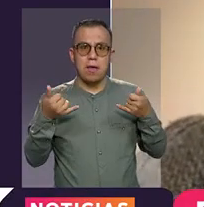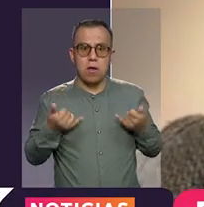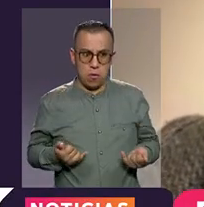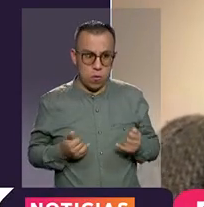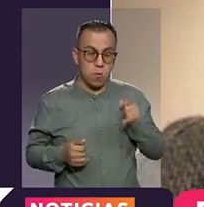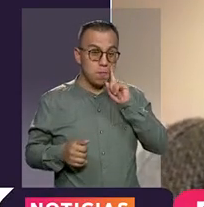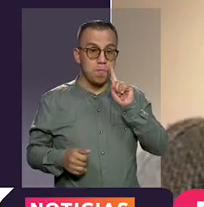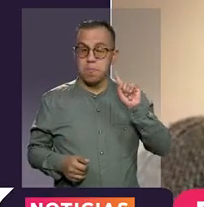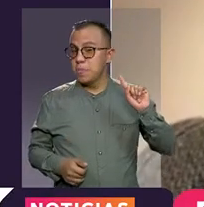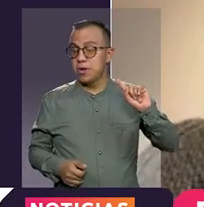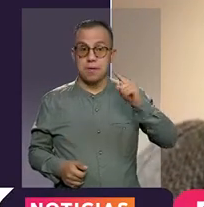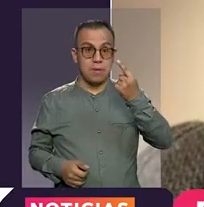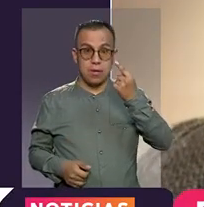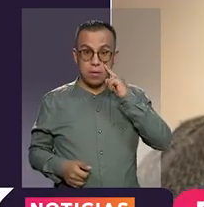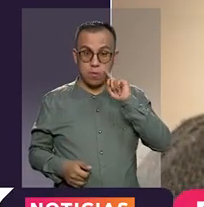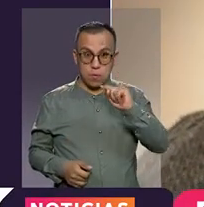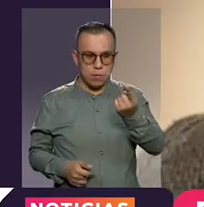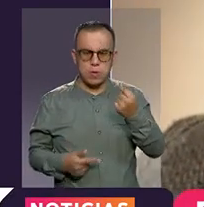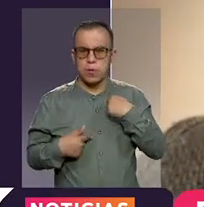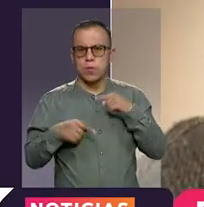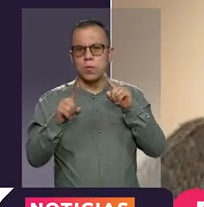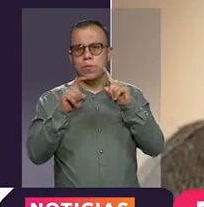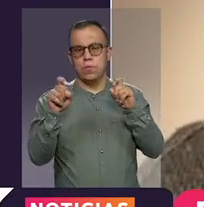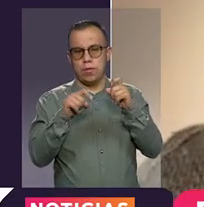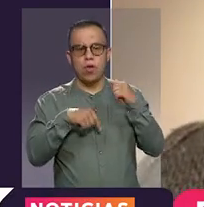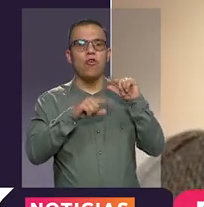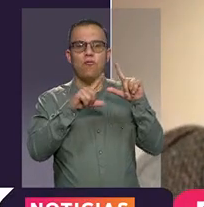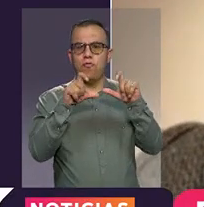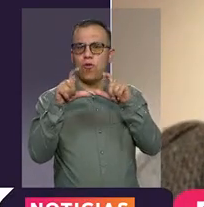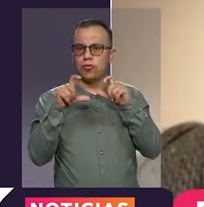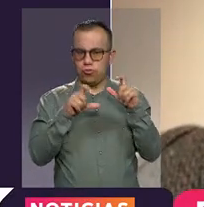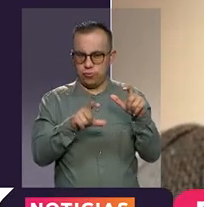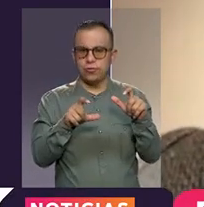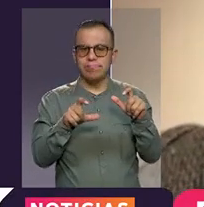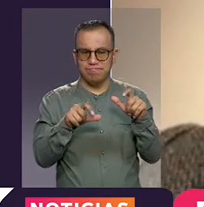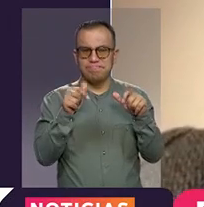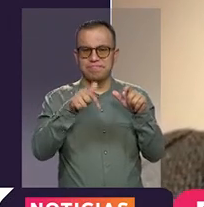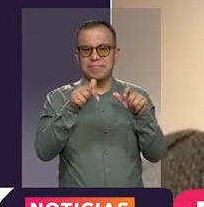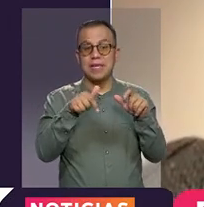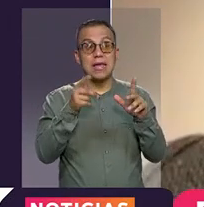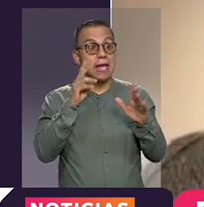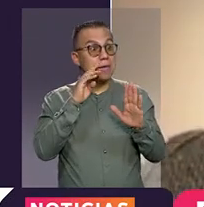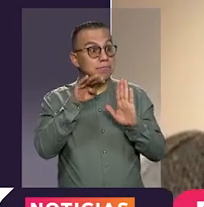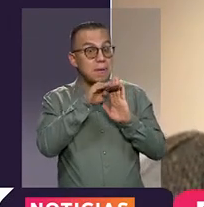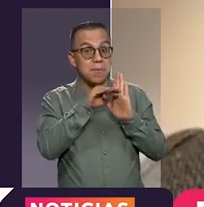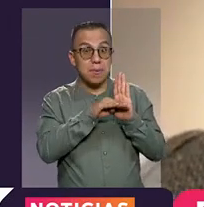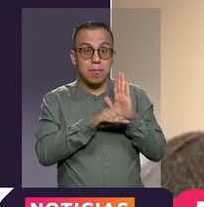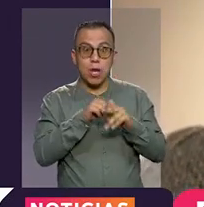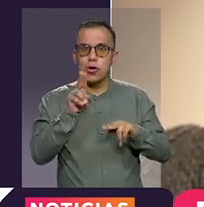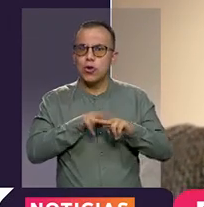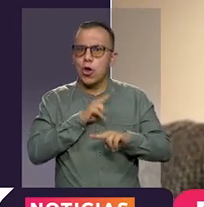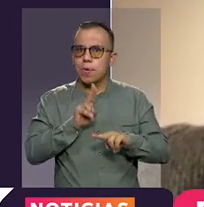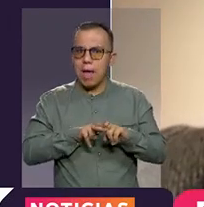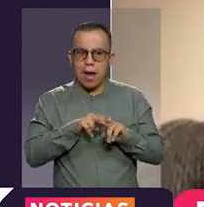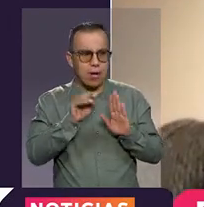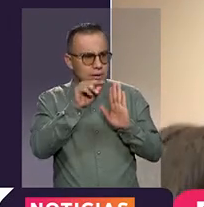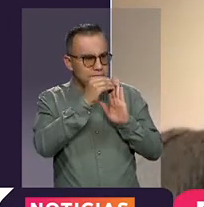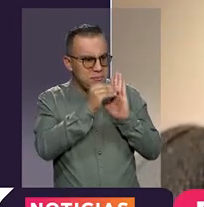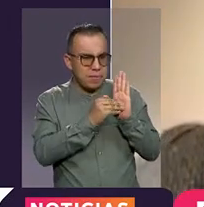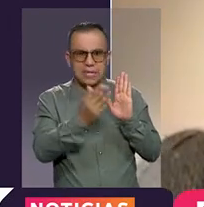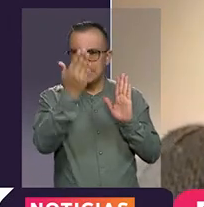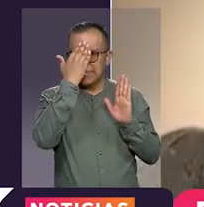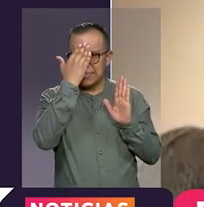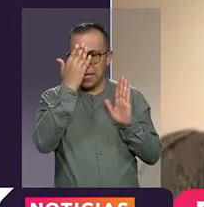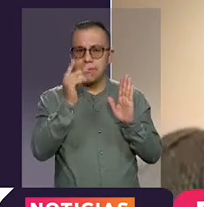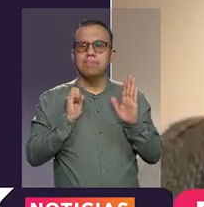lo primero que uno toma pues son las fotografías. Eso está establecido en las normas. Entonces, hay